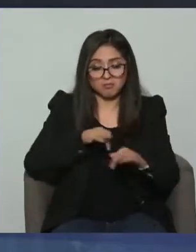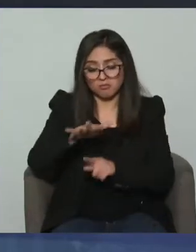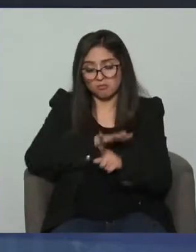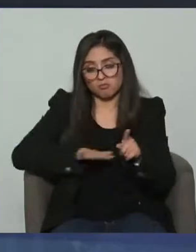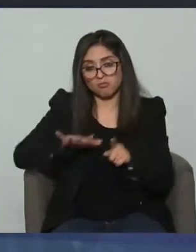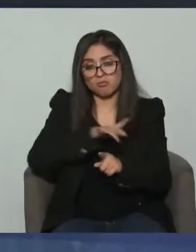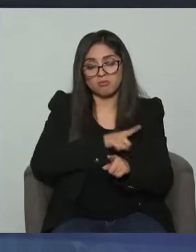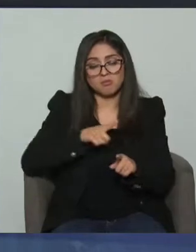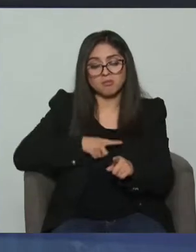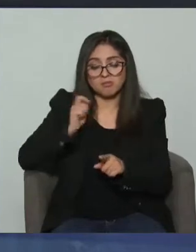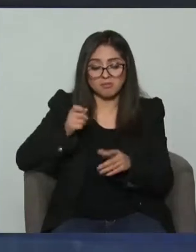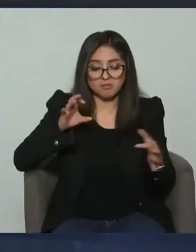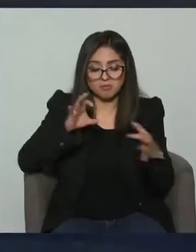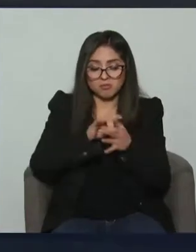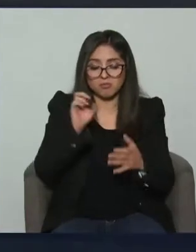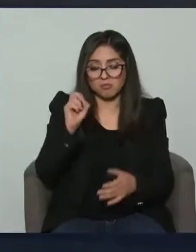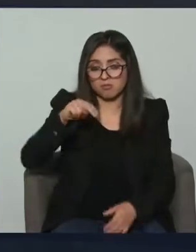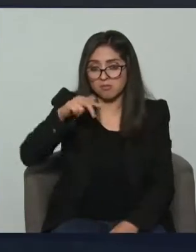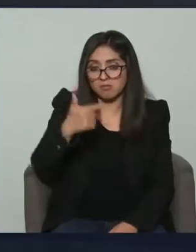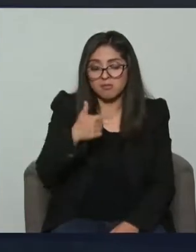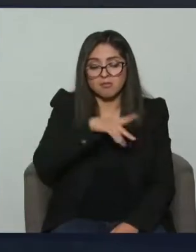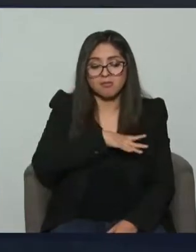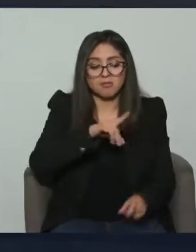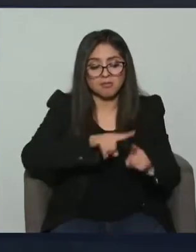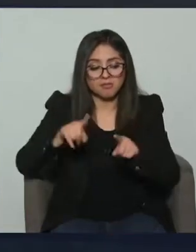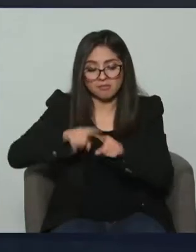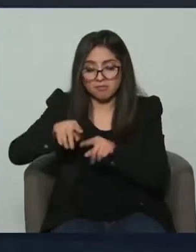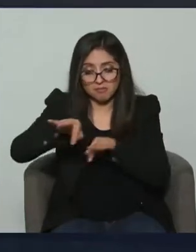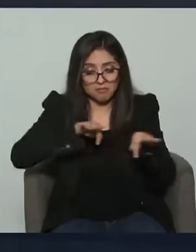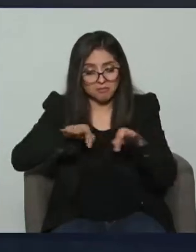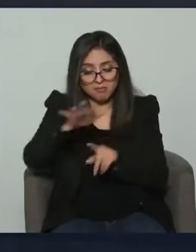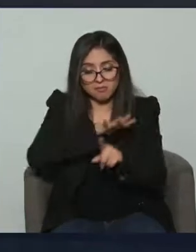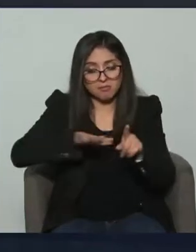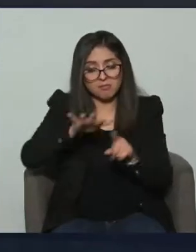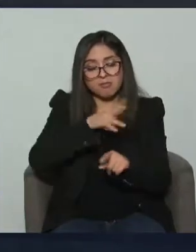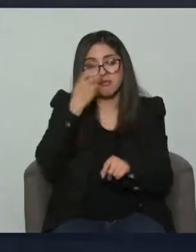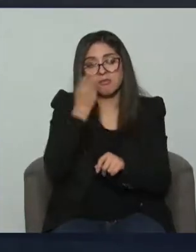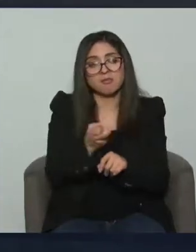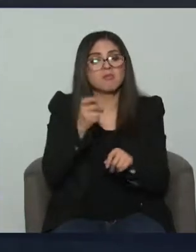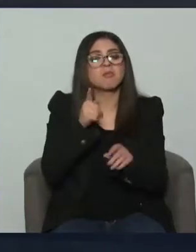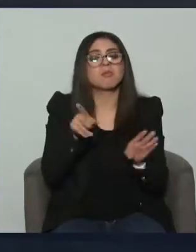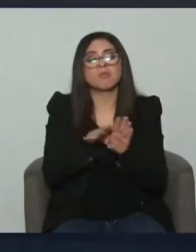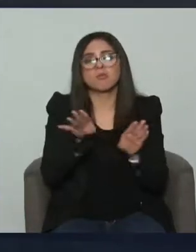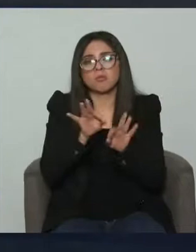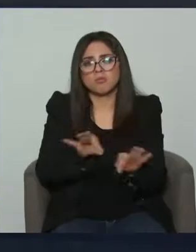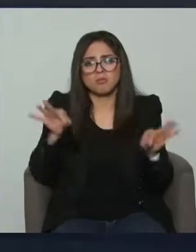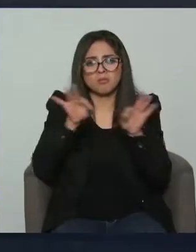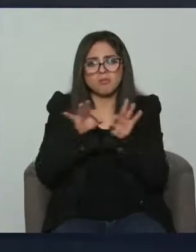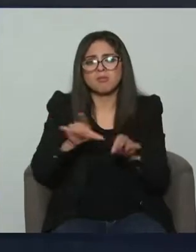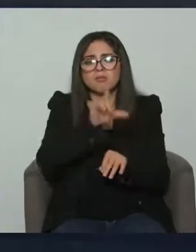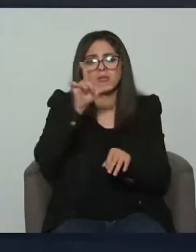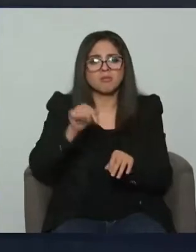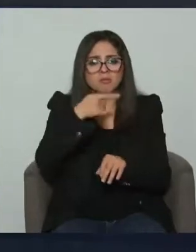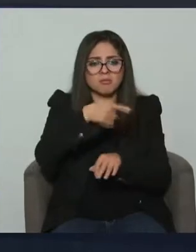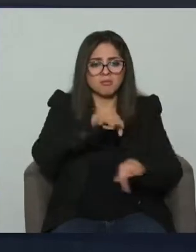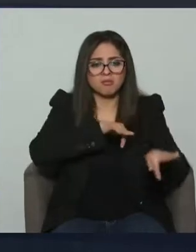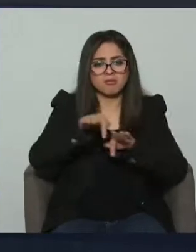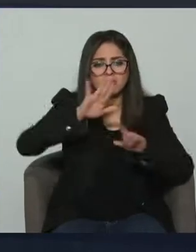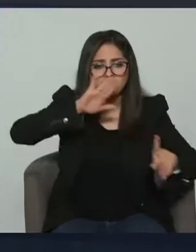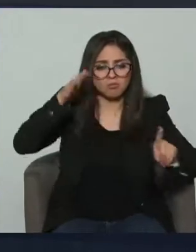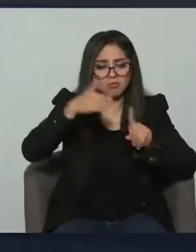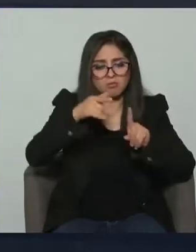política pública. No, es un tema, y si no lo resolvemos, de verdad, ¿qué país le estamos